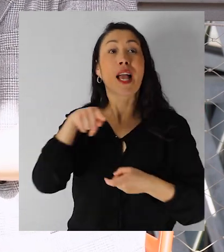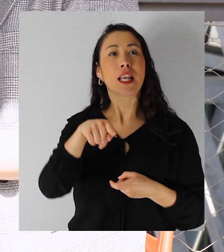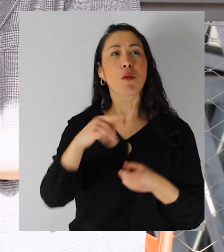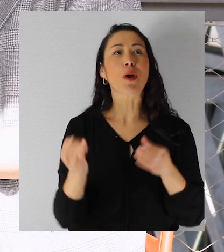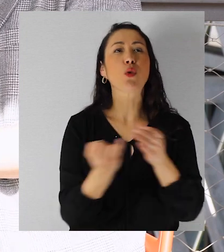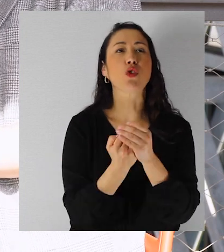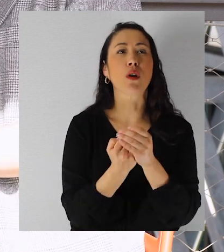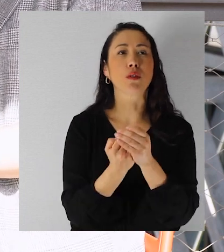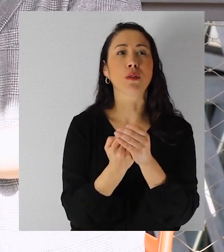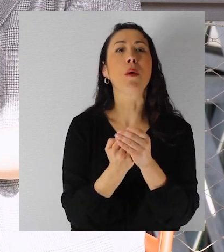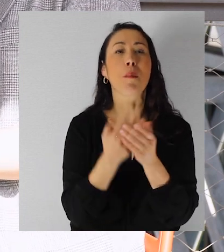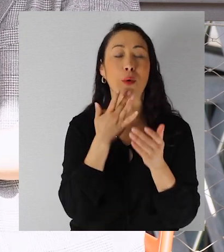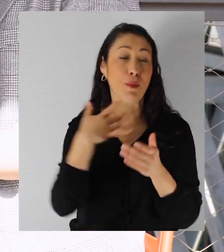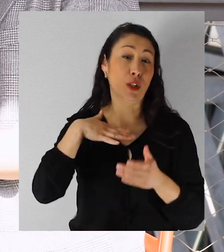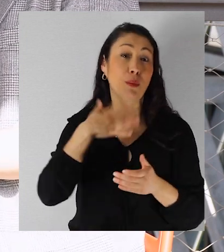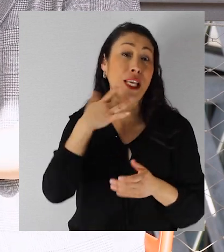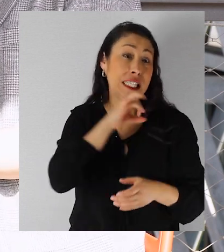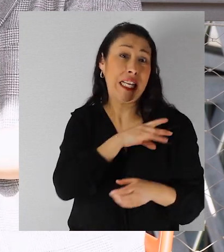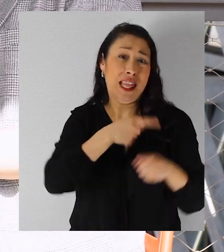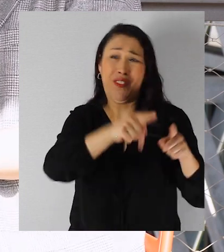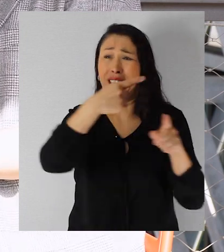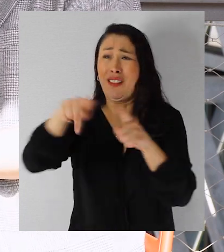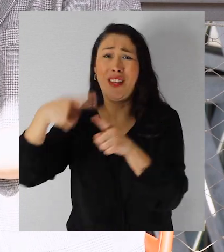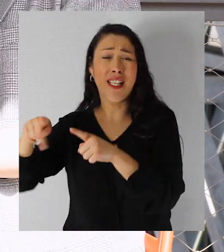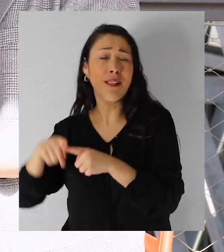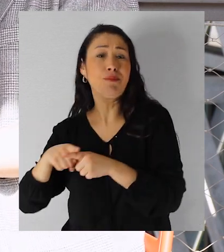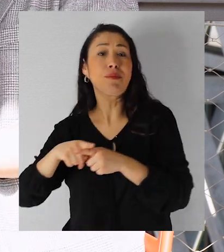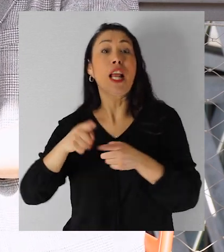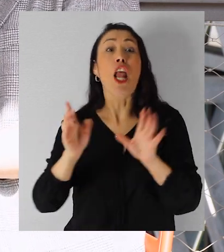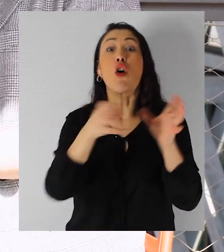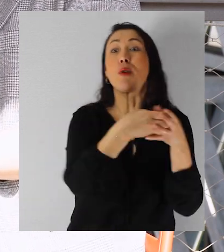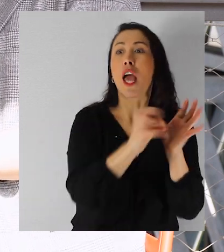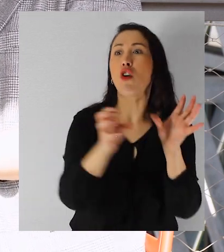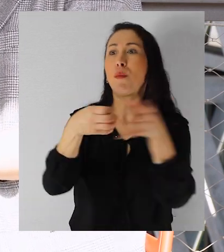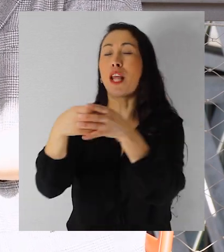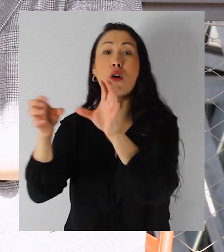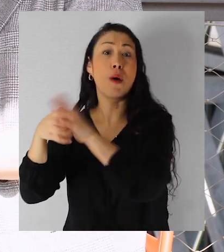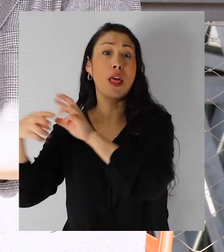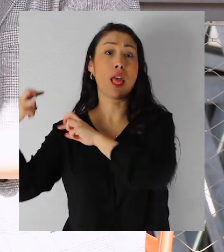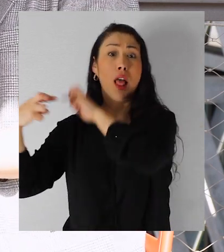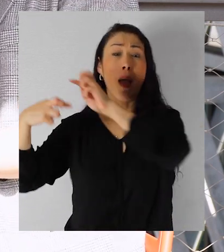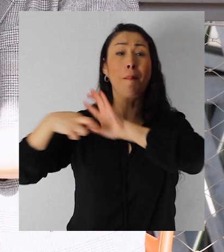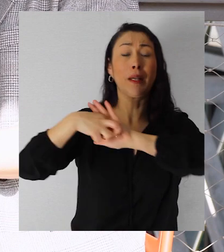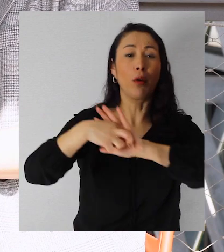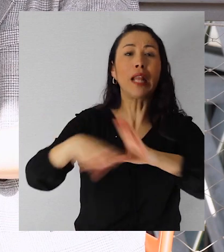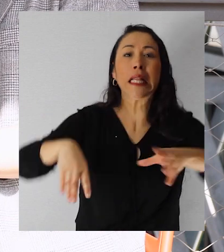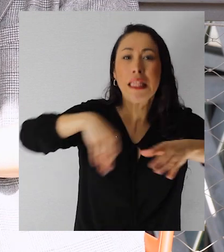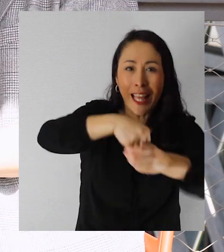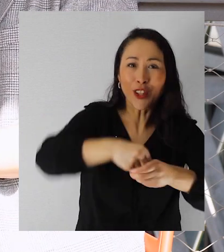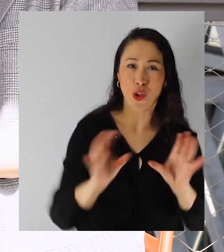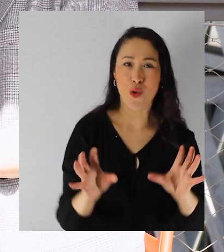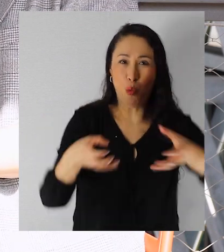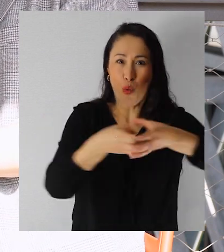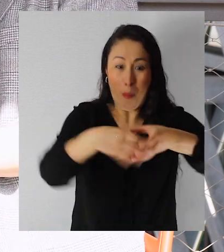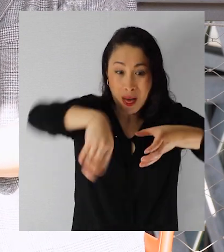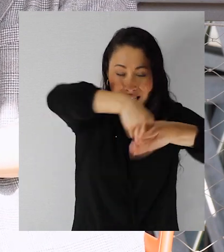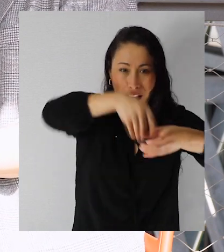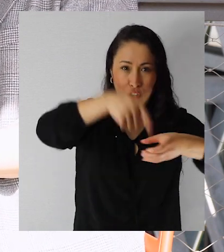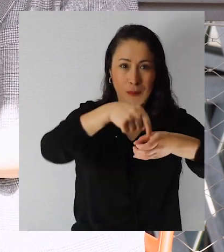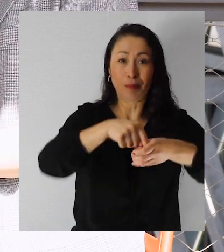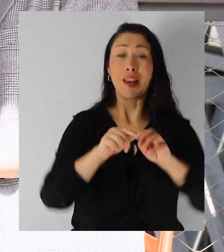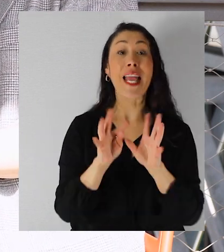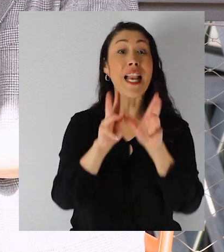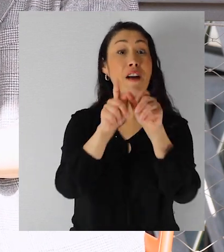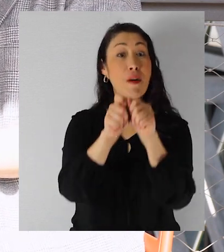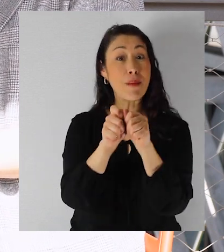diverso. Las comunidades, estas áreas de patrimonios están insertas muchas veces en comunidades y las familias